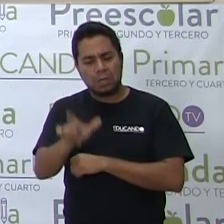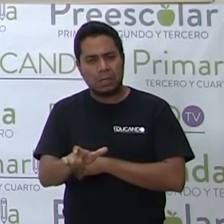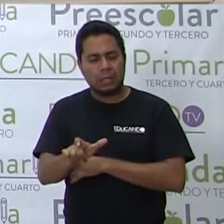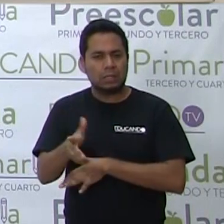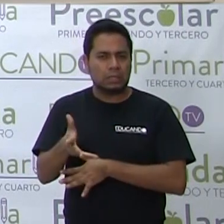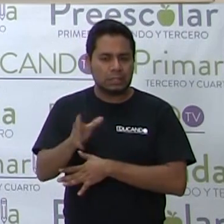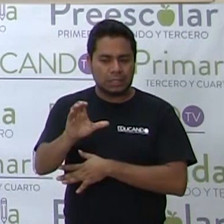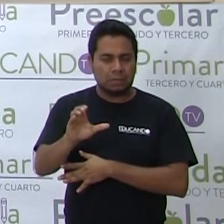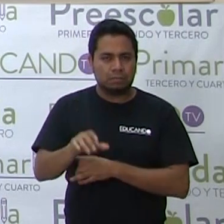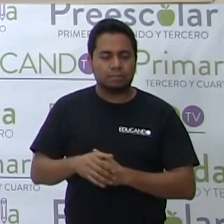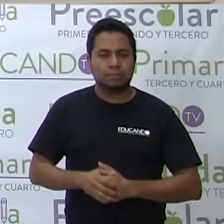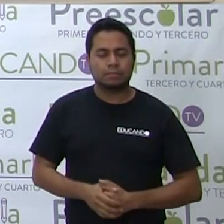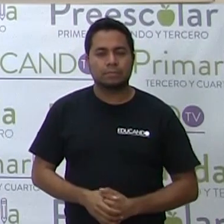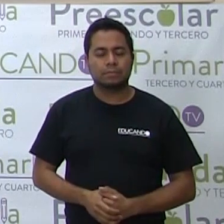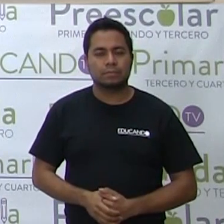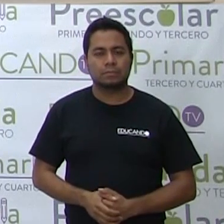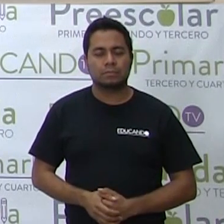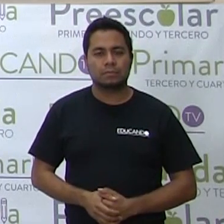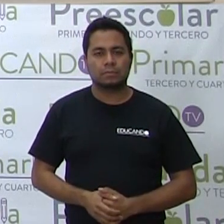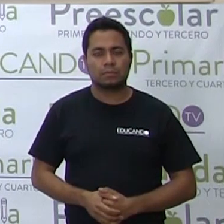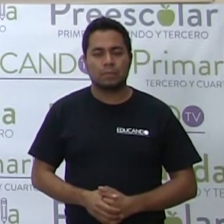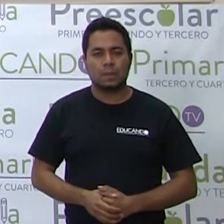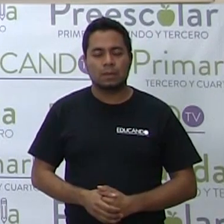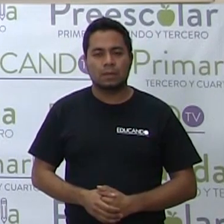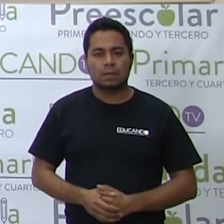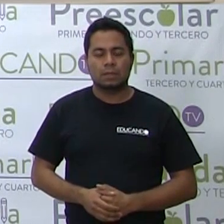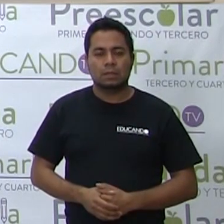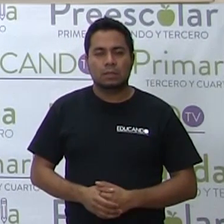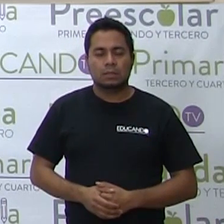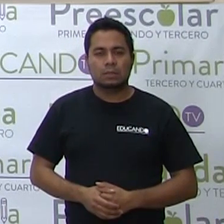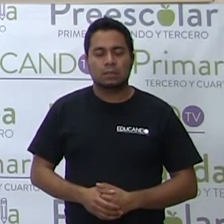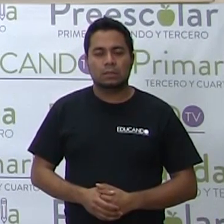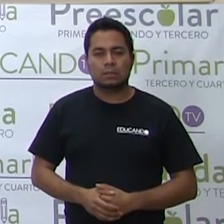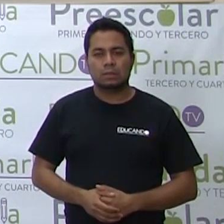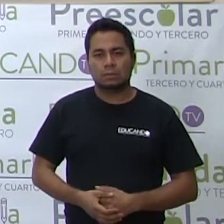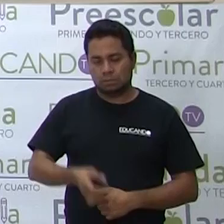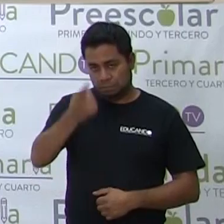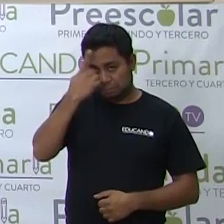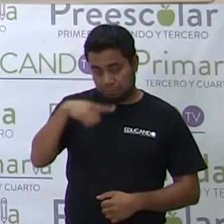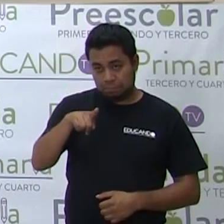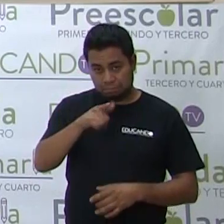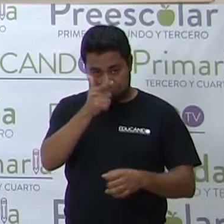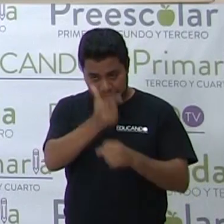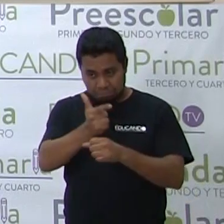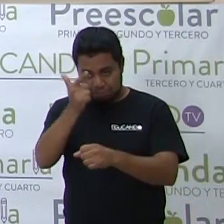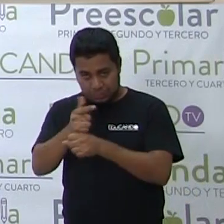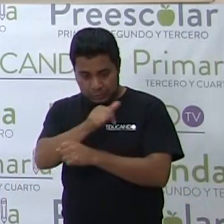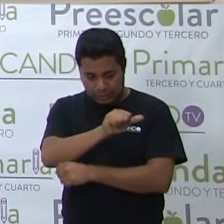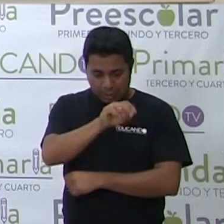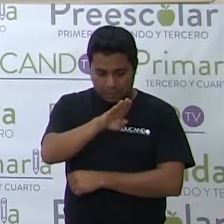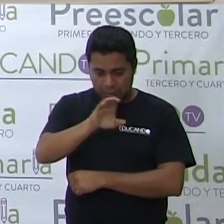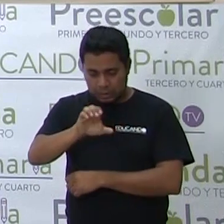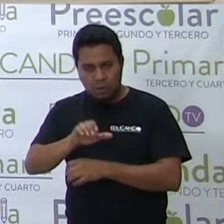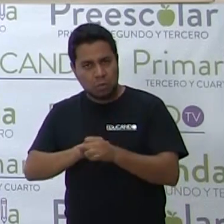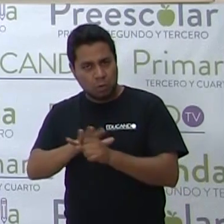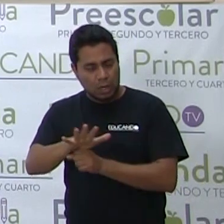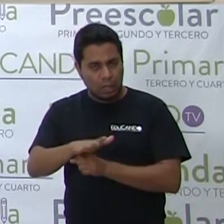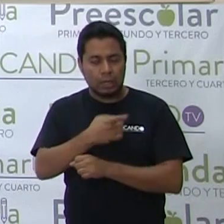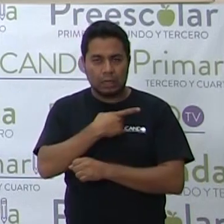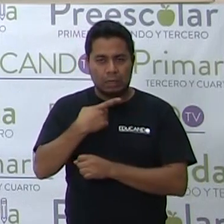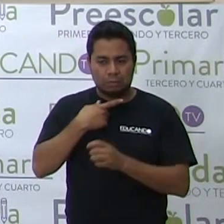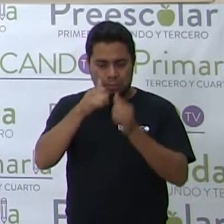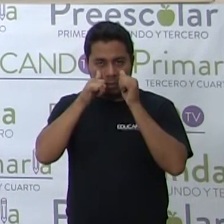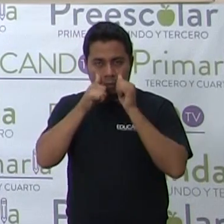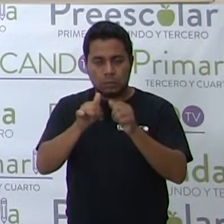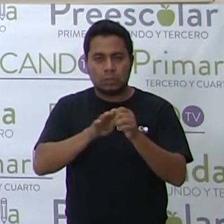la c para poder identificar los valores de a b c vamos a tomar en